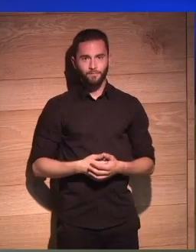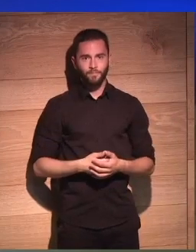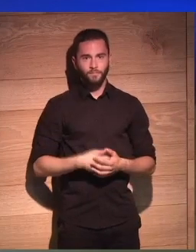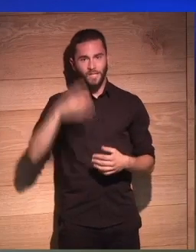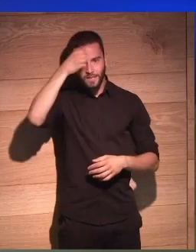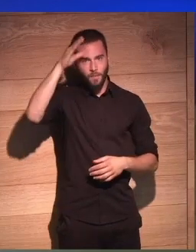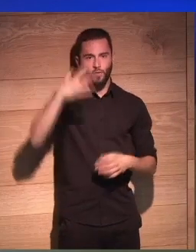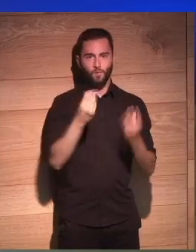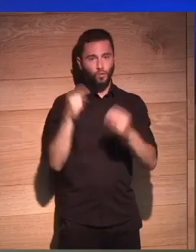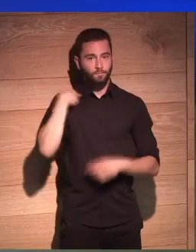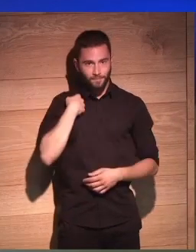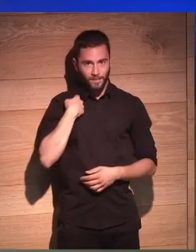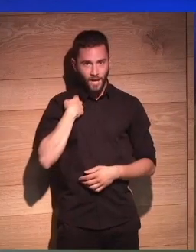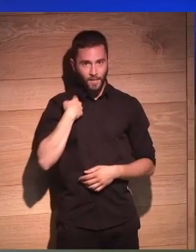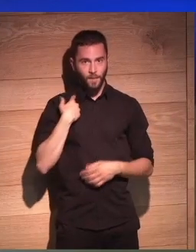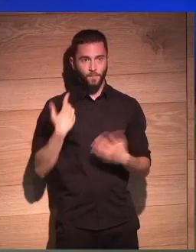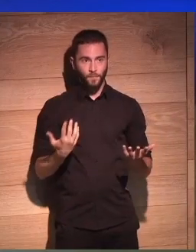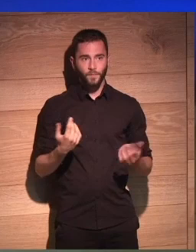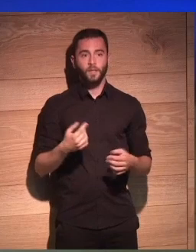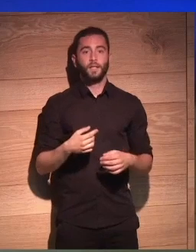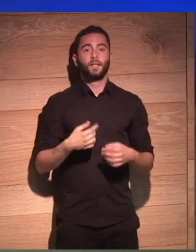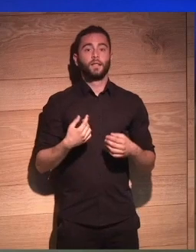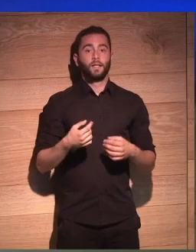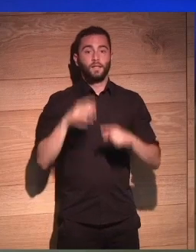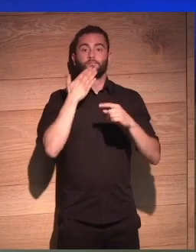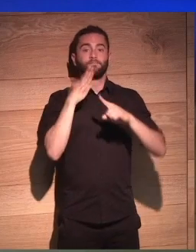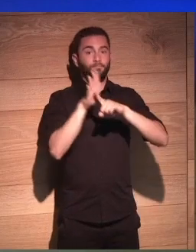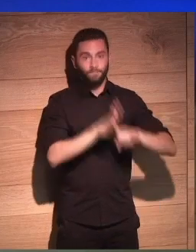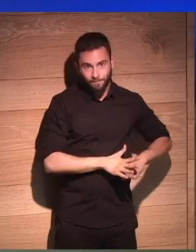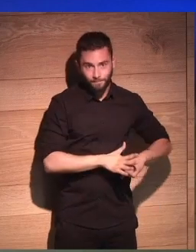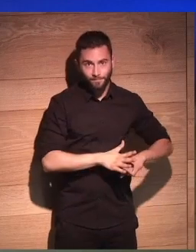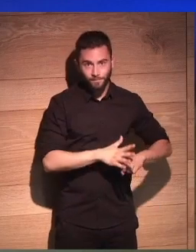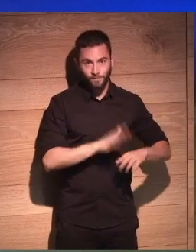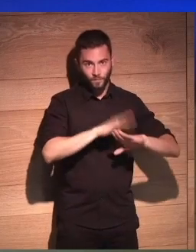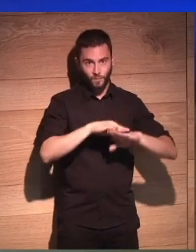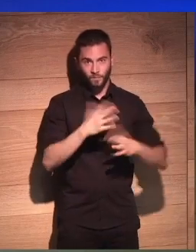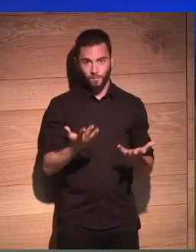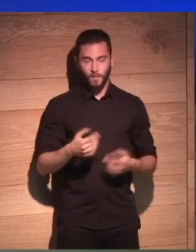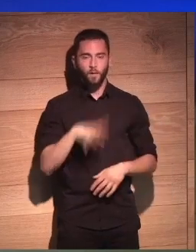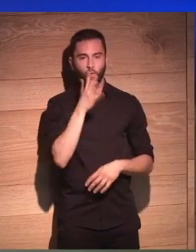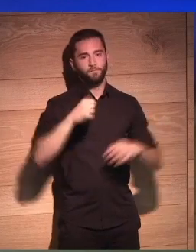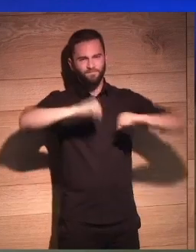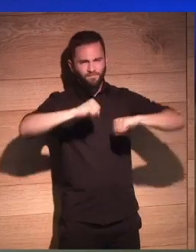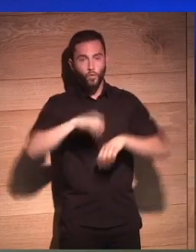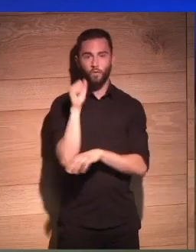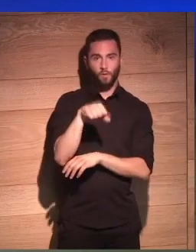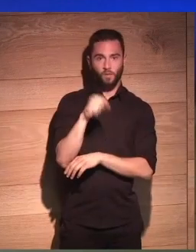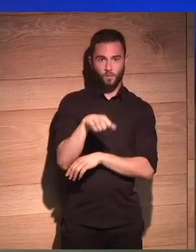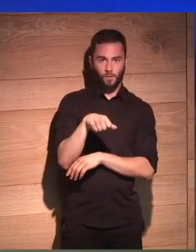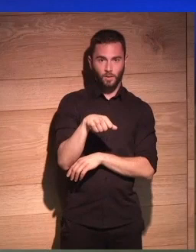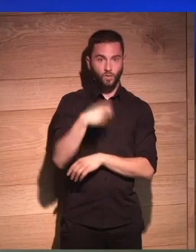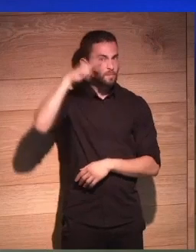mucha sabiduría a través del edadismo, ¿no? Porque no les hacemos caso a la gente que tiene esa